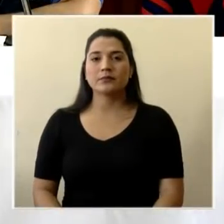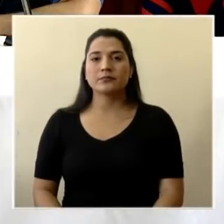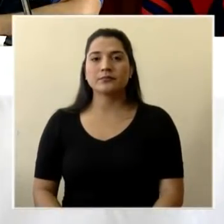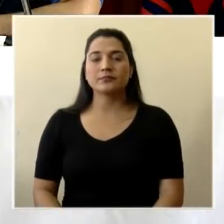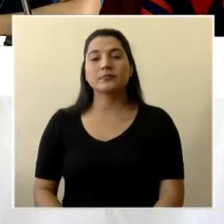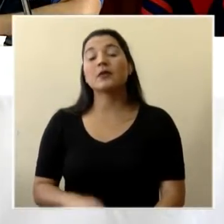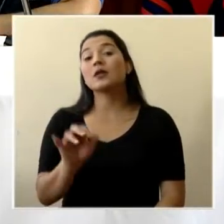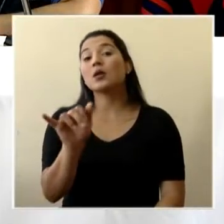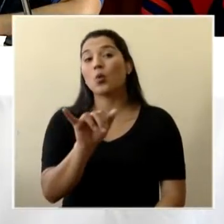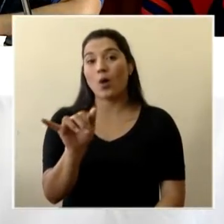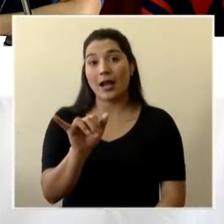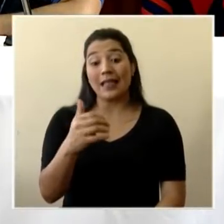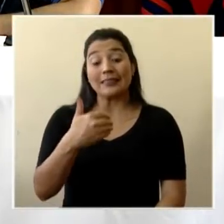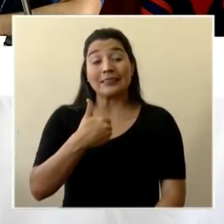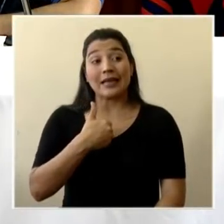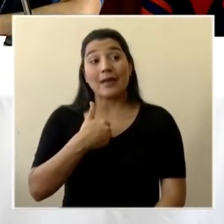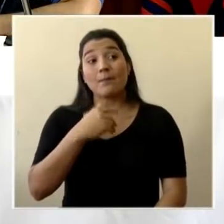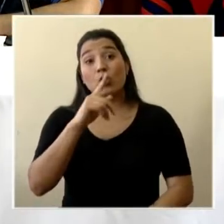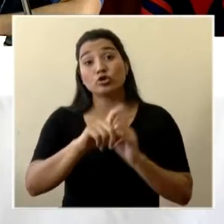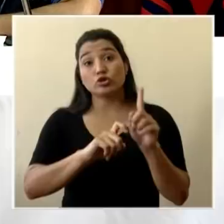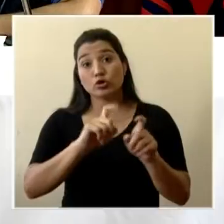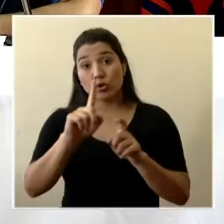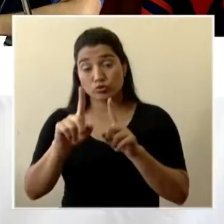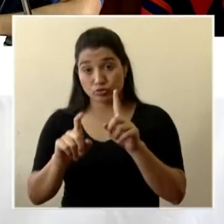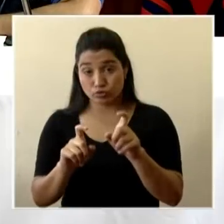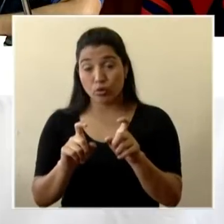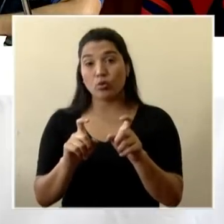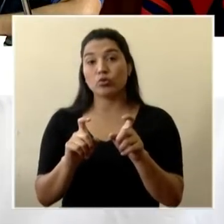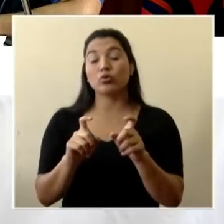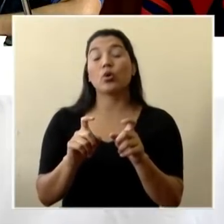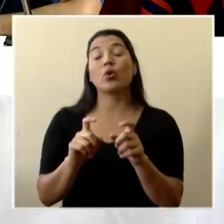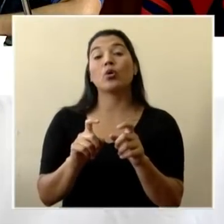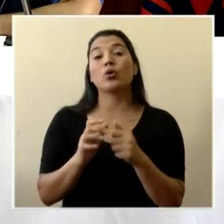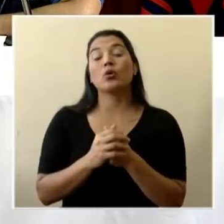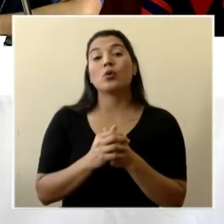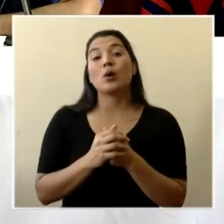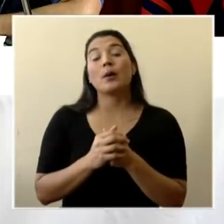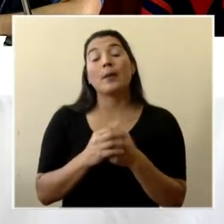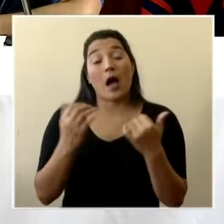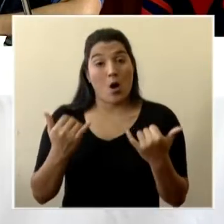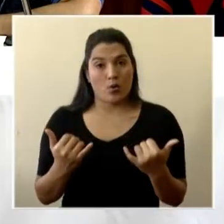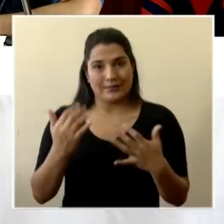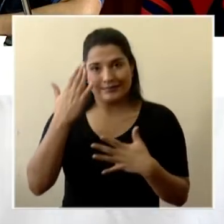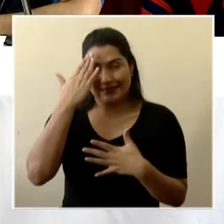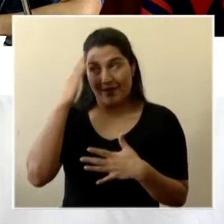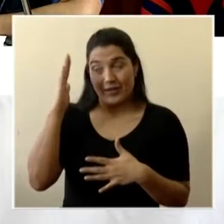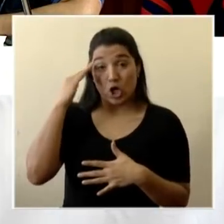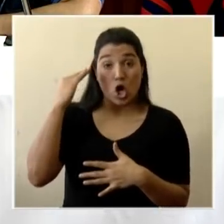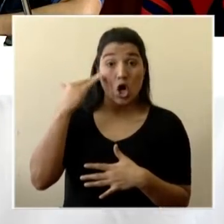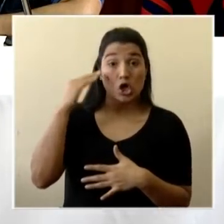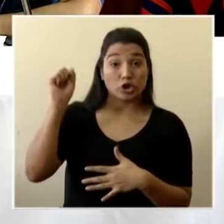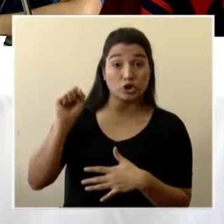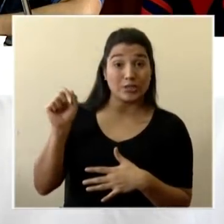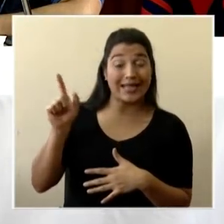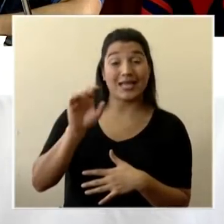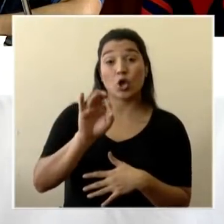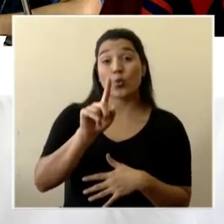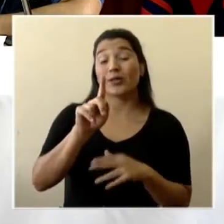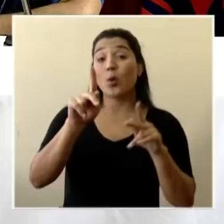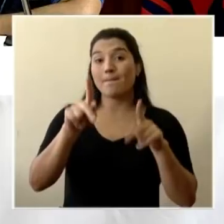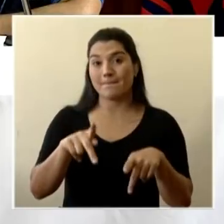la misma línea tenemos consultas de el medio unabulla.com, dice, tomando en cuenta que en Corea del Sur hay 91 casos